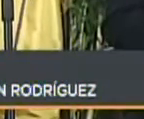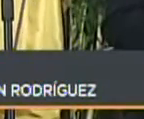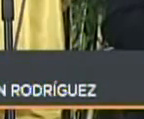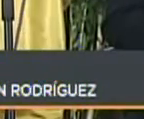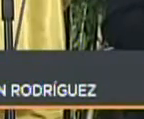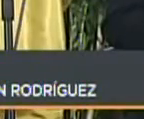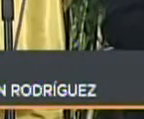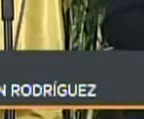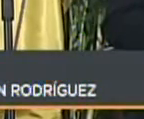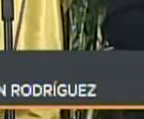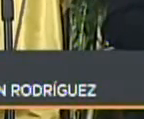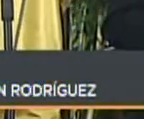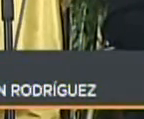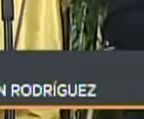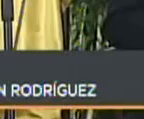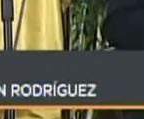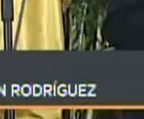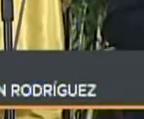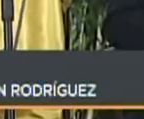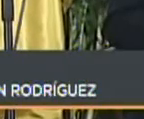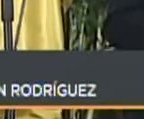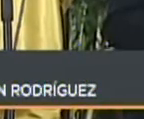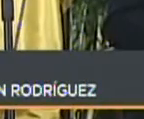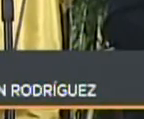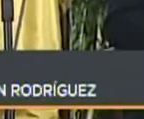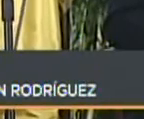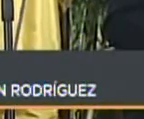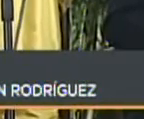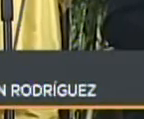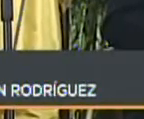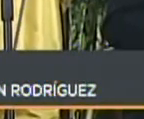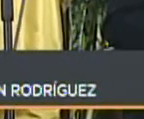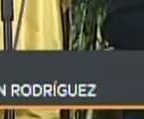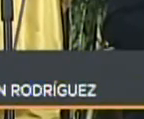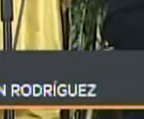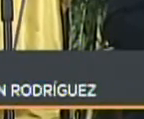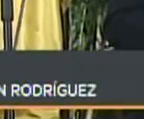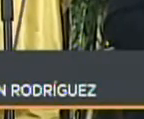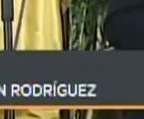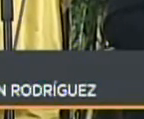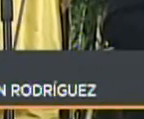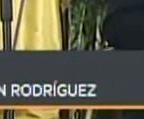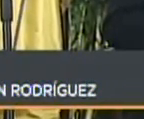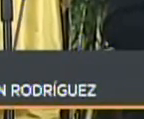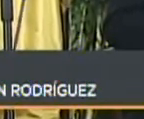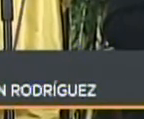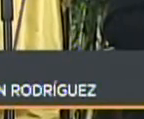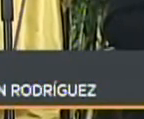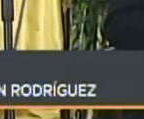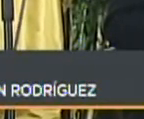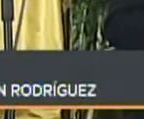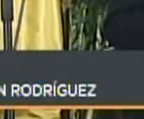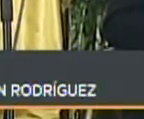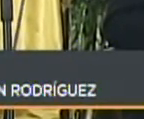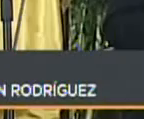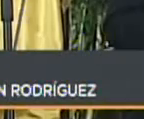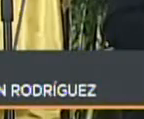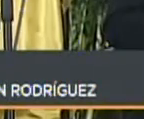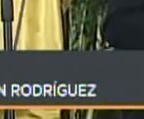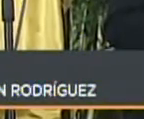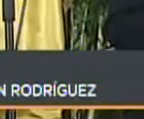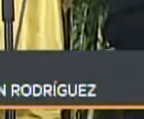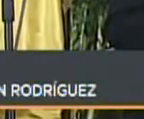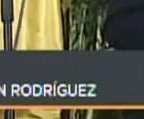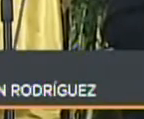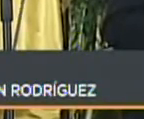los clasificamos en las más urgentes, las importantes y las que hay que hacer. Ya llevamos